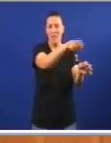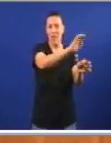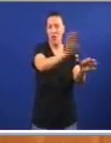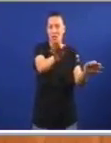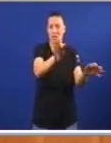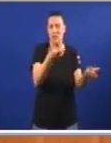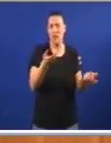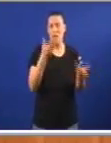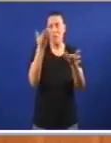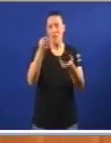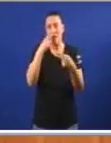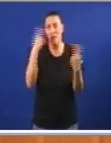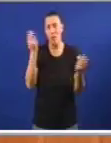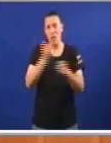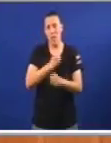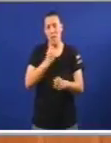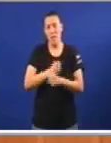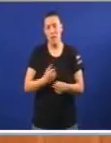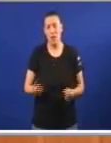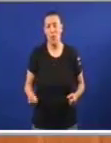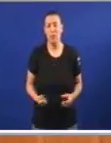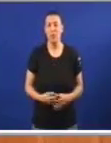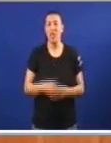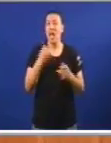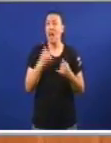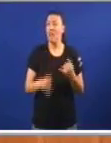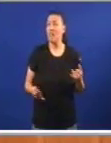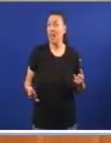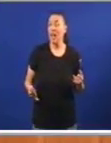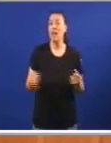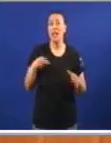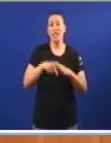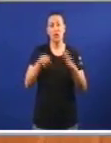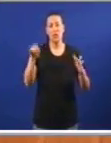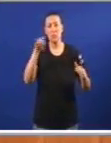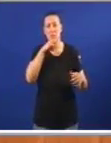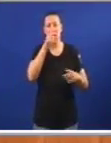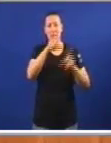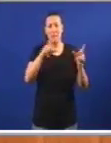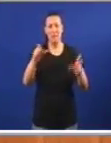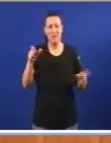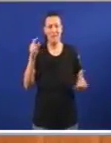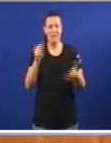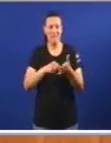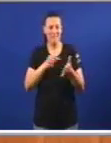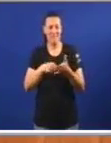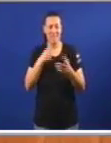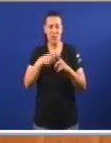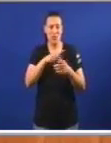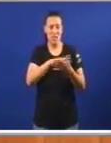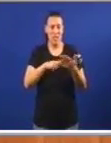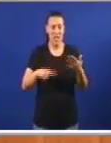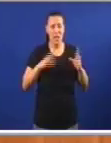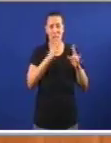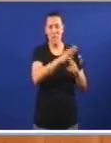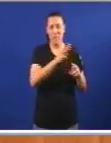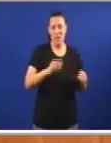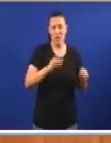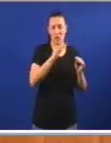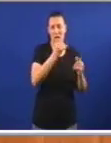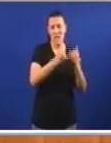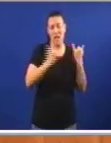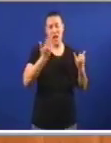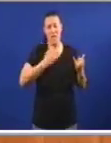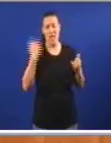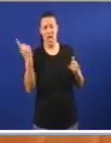nunha oferta pública de emprego. Ao final, a mala xestión en materia de persoal do Goberno, da Xunta, do Partido Popular, apagamos